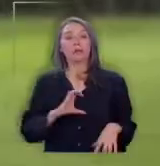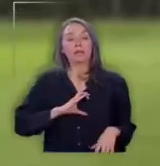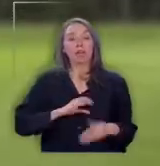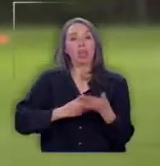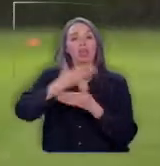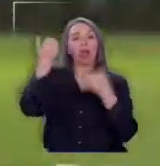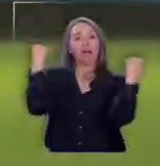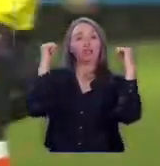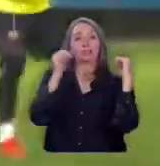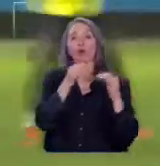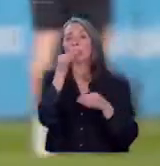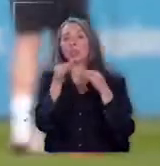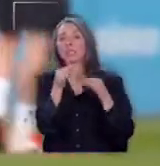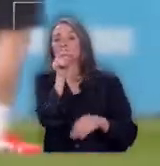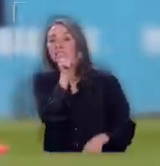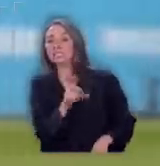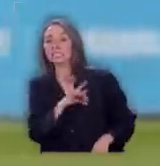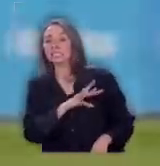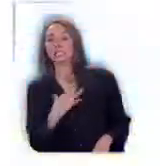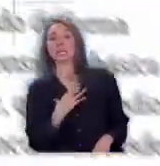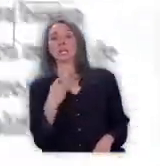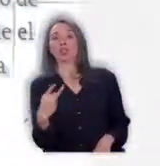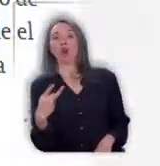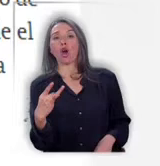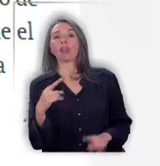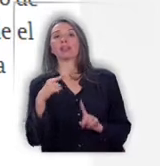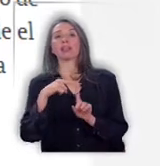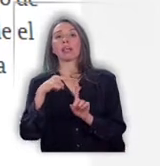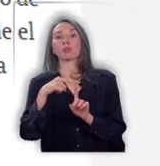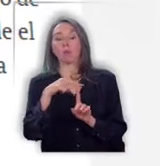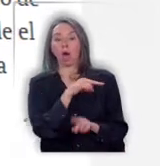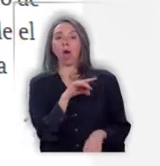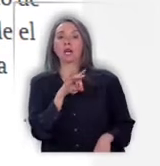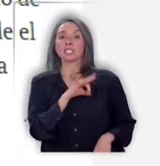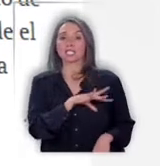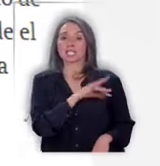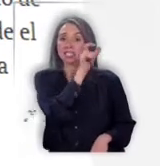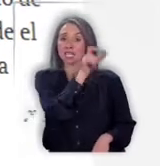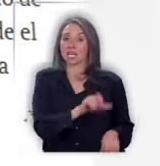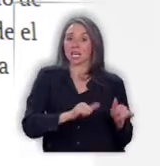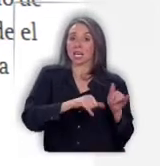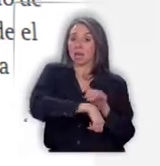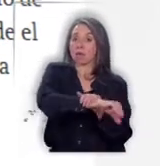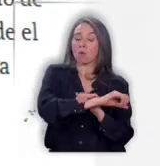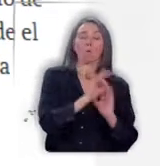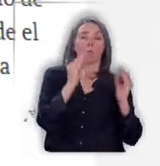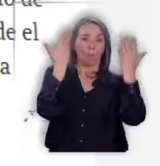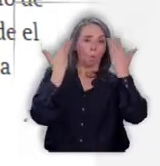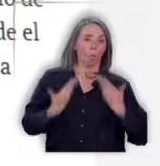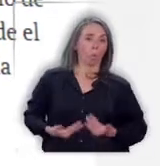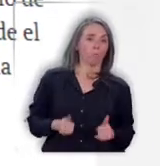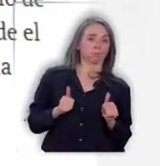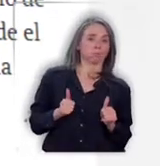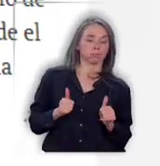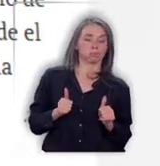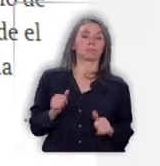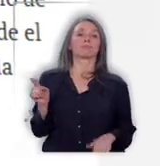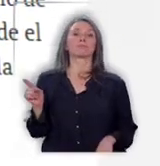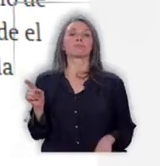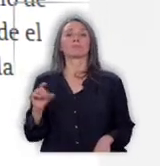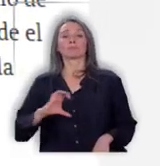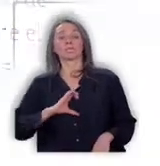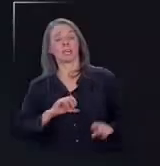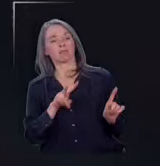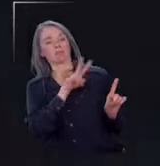diar Sport adelanta que el chileno será titular el chileno llega en un estado de forma excepcional y es muy del gusto de